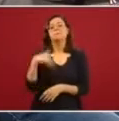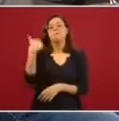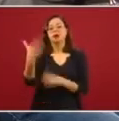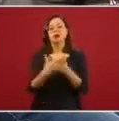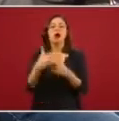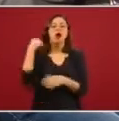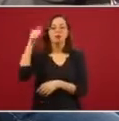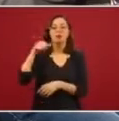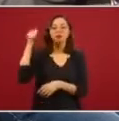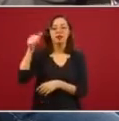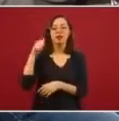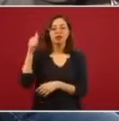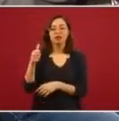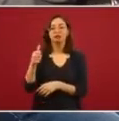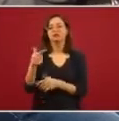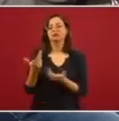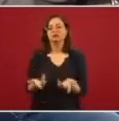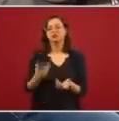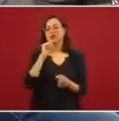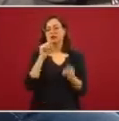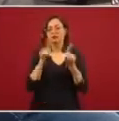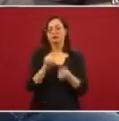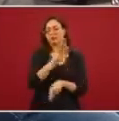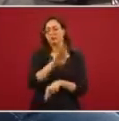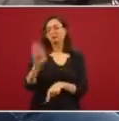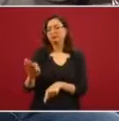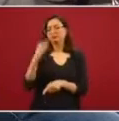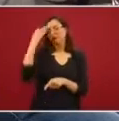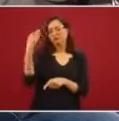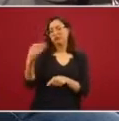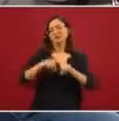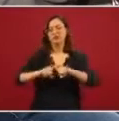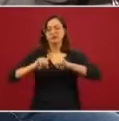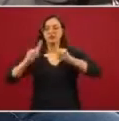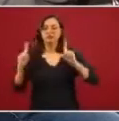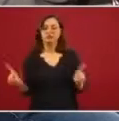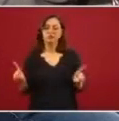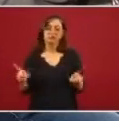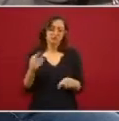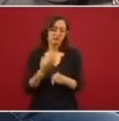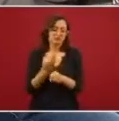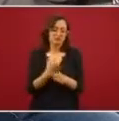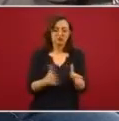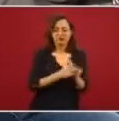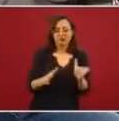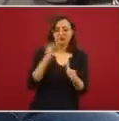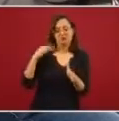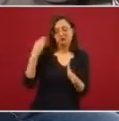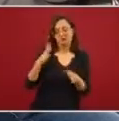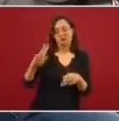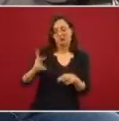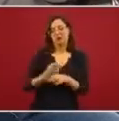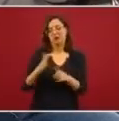21 de abril que sería una etapa distinta entiendo también de este de esta de esta etapa que estamos viendo de la epidemia y